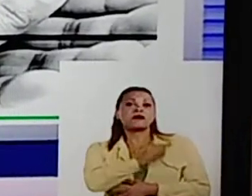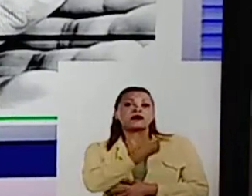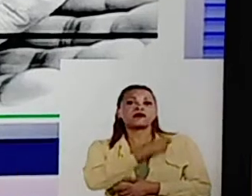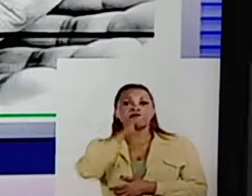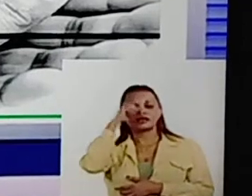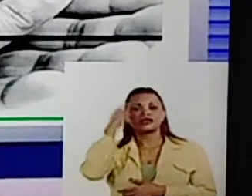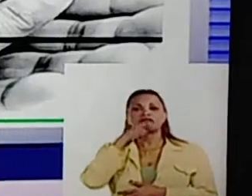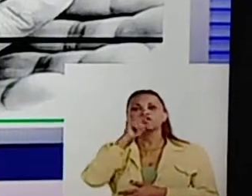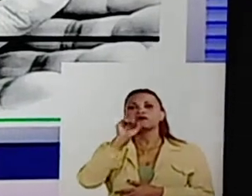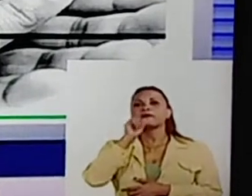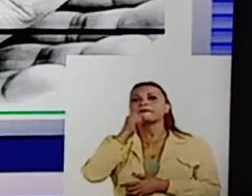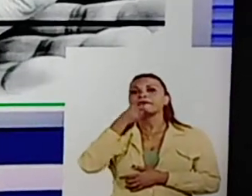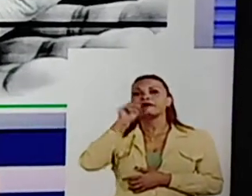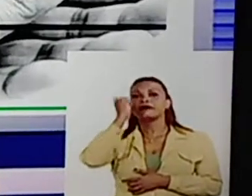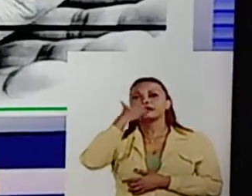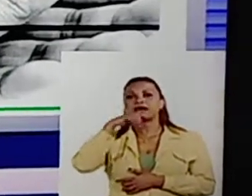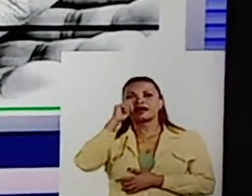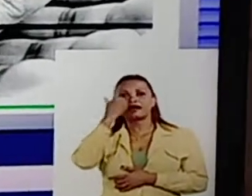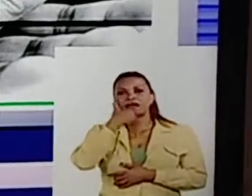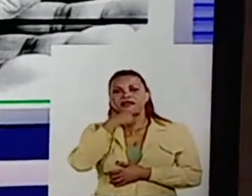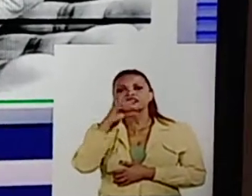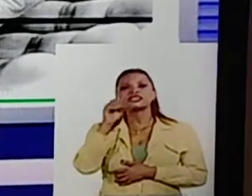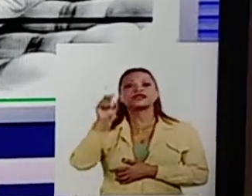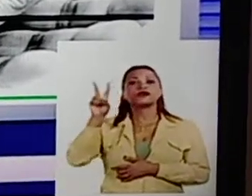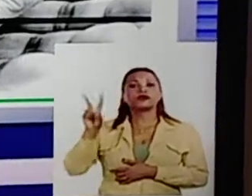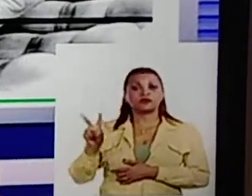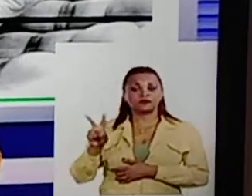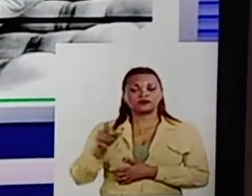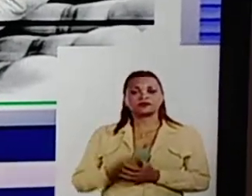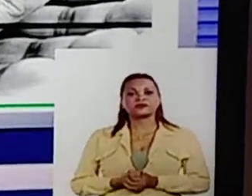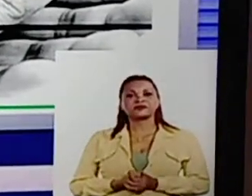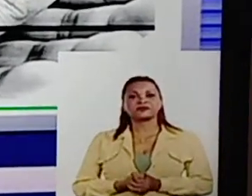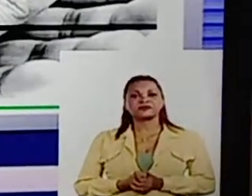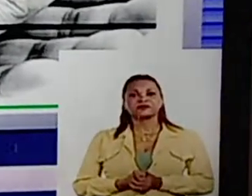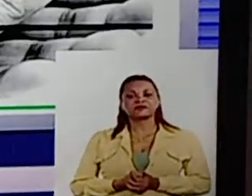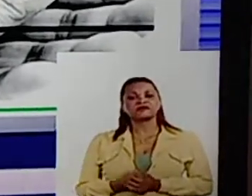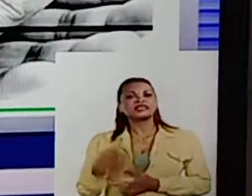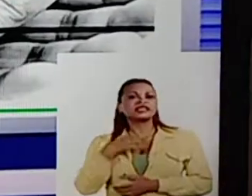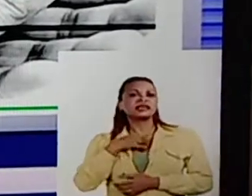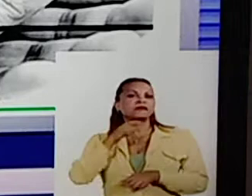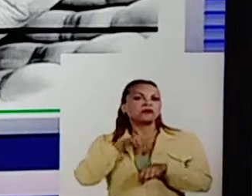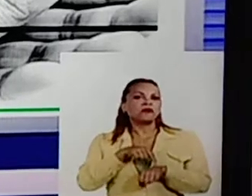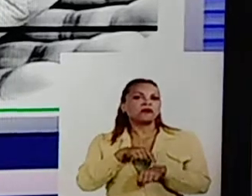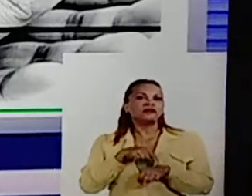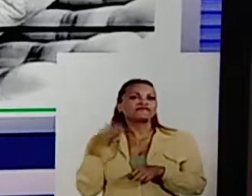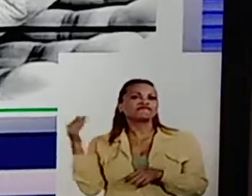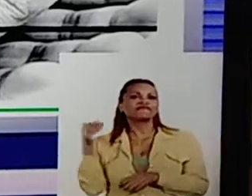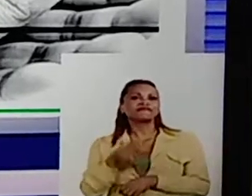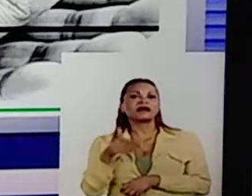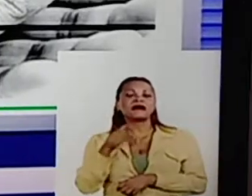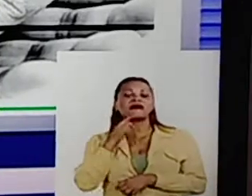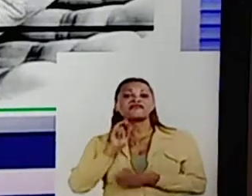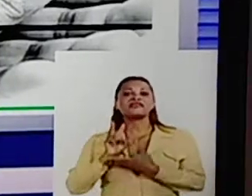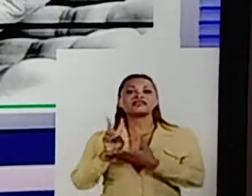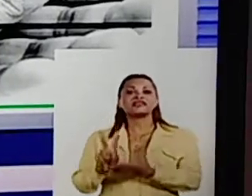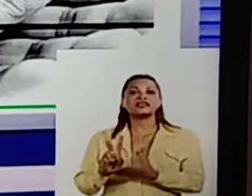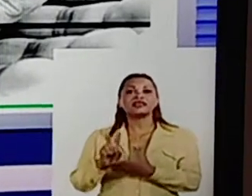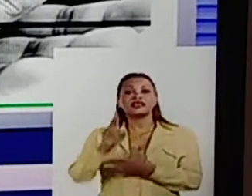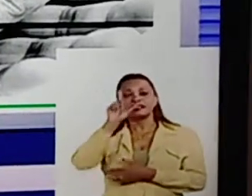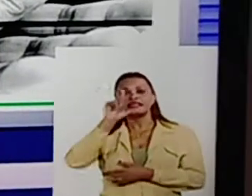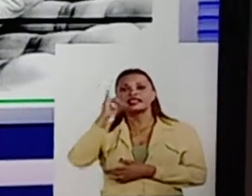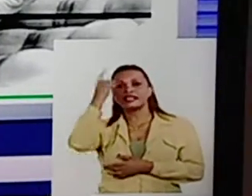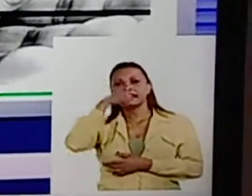02 del Instituto Finlay de Vacunas. Para ello, contamos ya con la presencia de la doctora Lisette López, jefa del